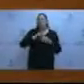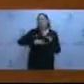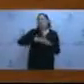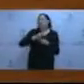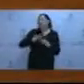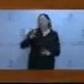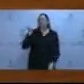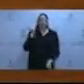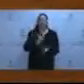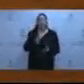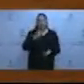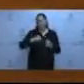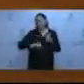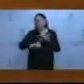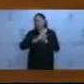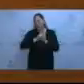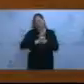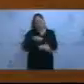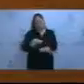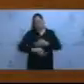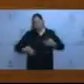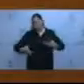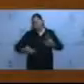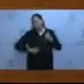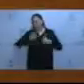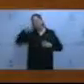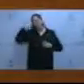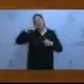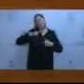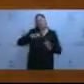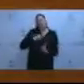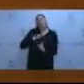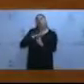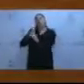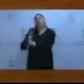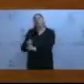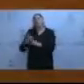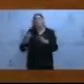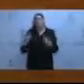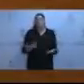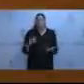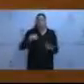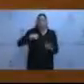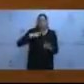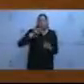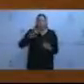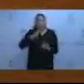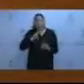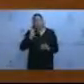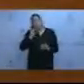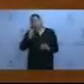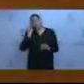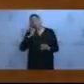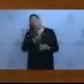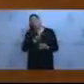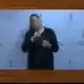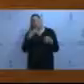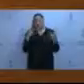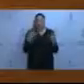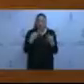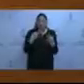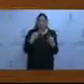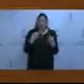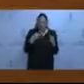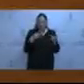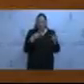garantías legales y, sobre todo, sabiendo a dónde nos dirigimos. Yo la percepción que tengo, señora consejera, es que a ustedes les pilló la marea, ¿no? Y